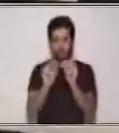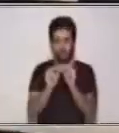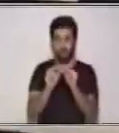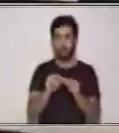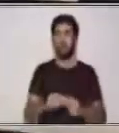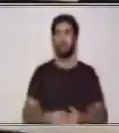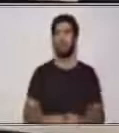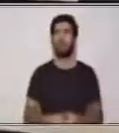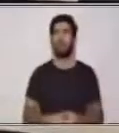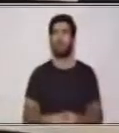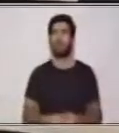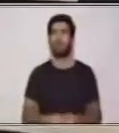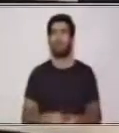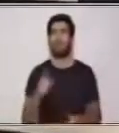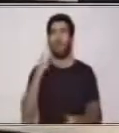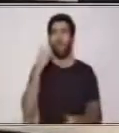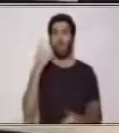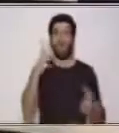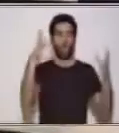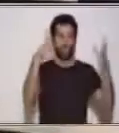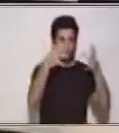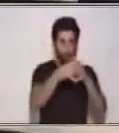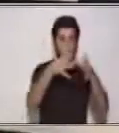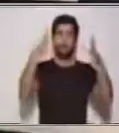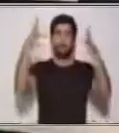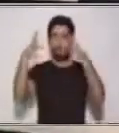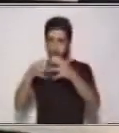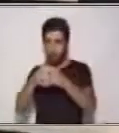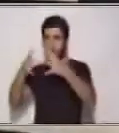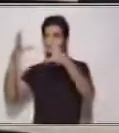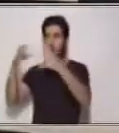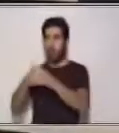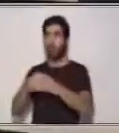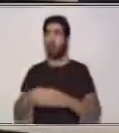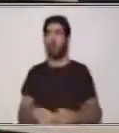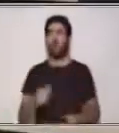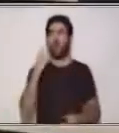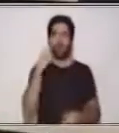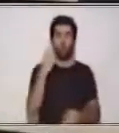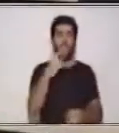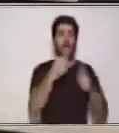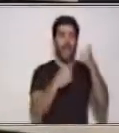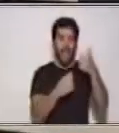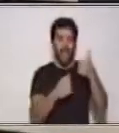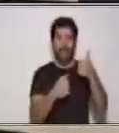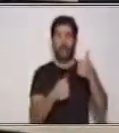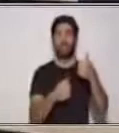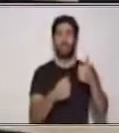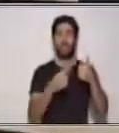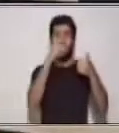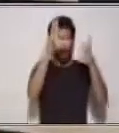a agrupar los términos que tienen o que empiezan con la variable A. Y tenemos AX